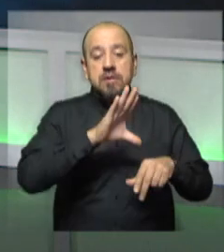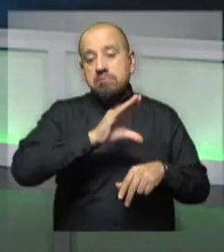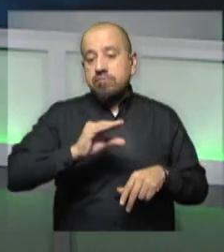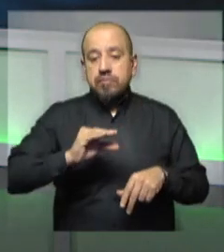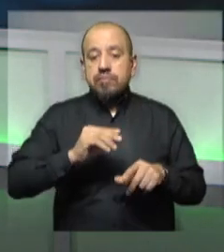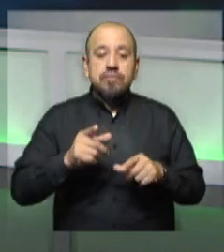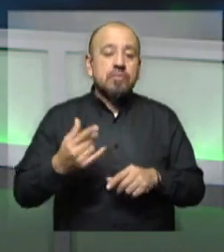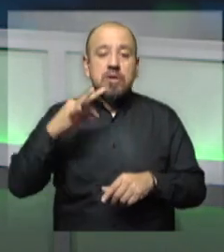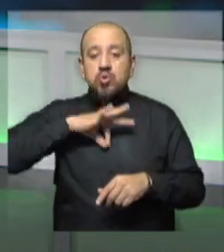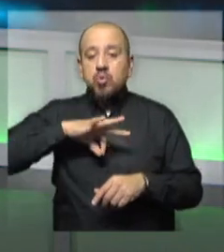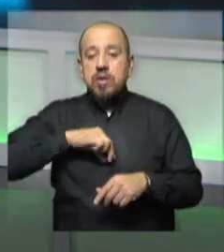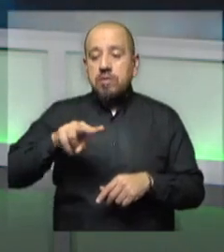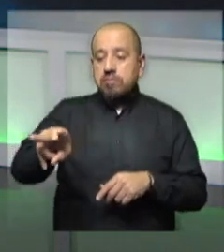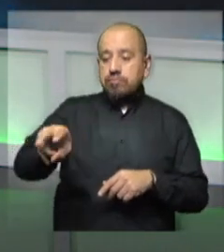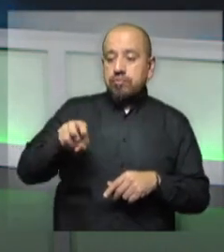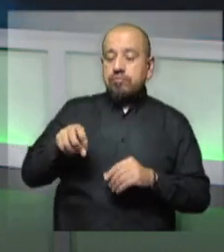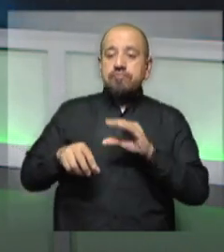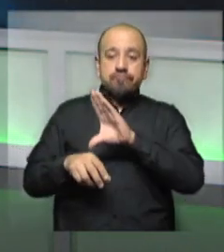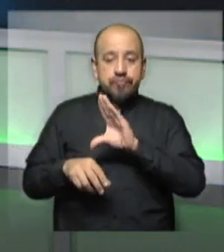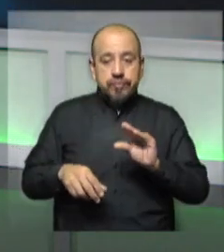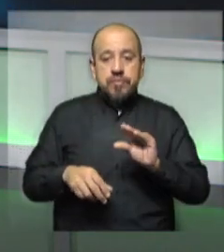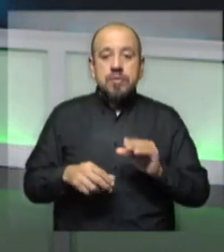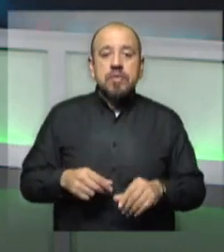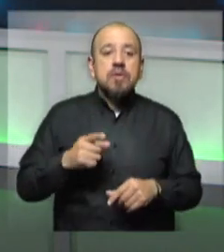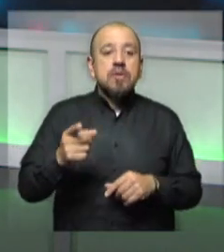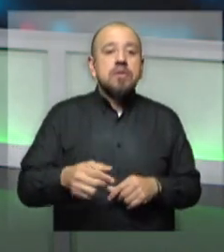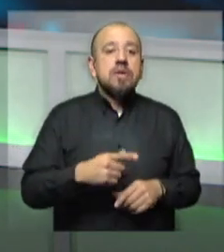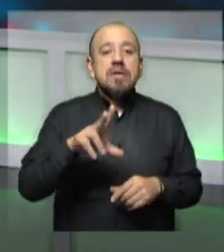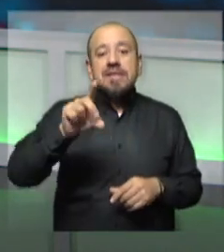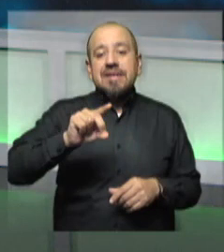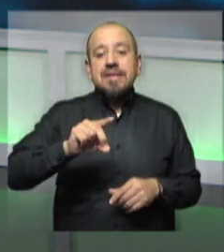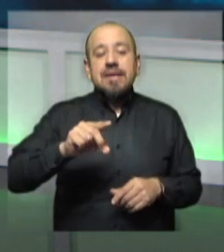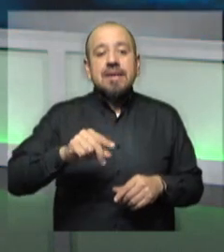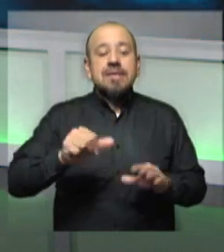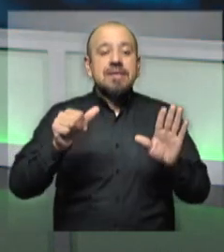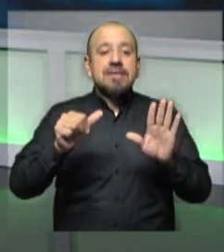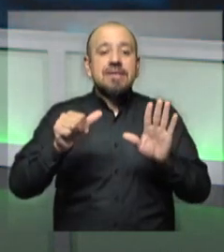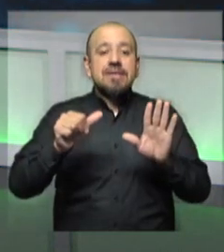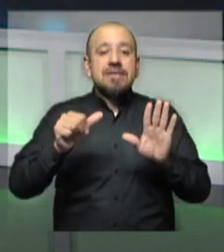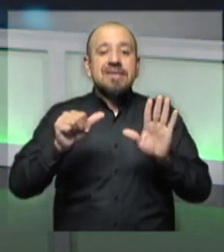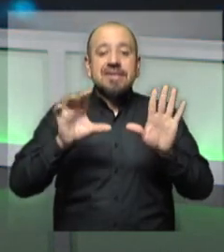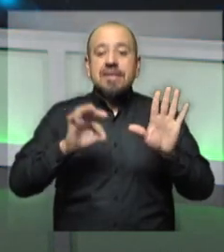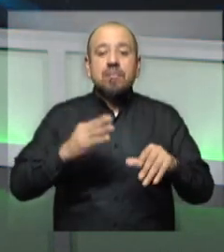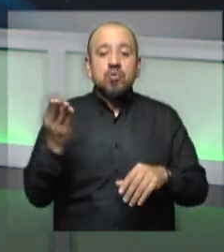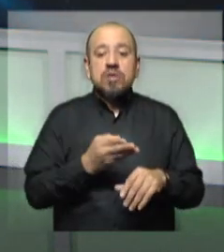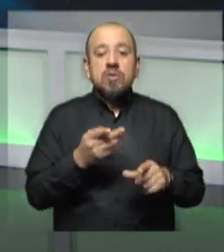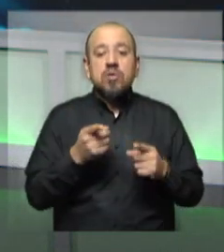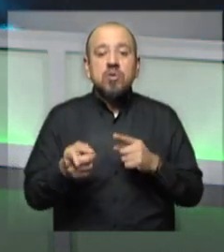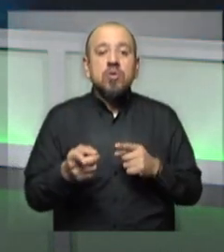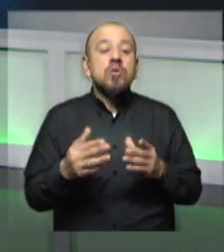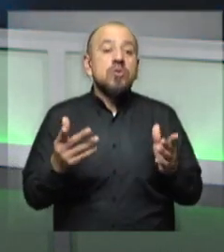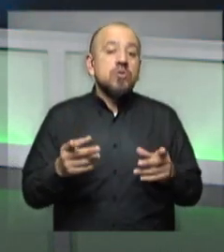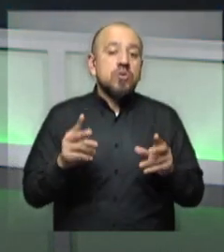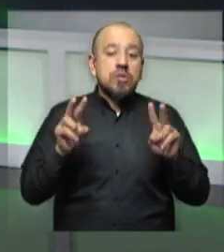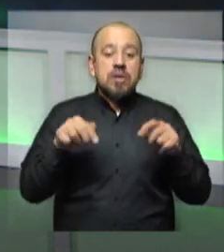Aplica para la masa salarial en un país que justamente tiene a casi dos tercios las personas que dependen de sus ingresos que ya sean atados al mercado